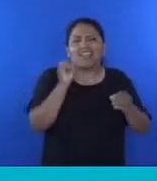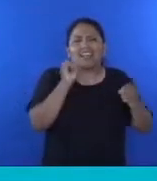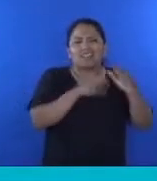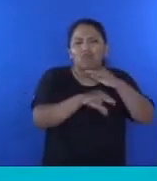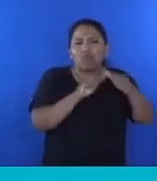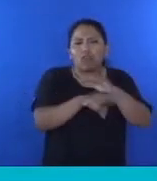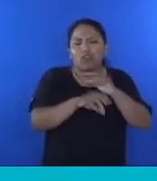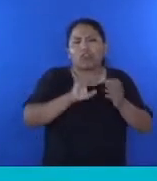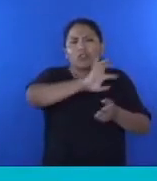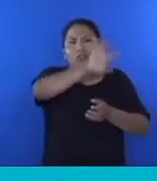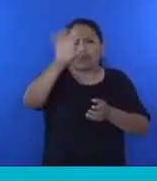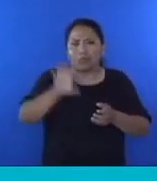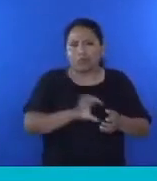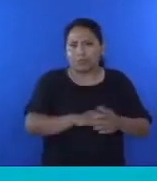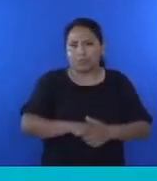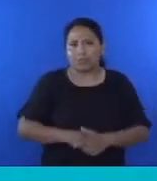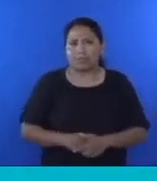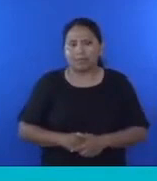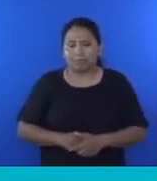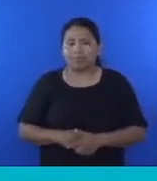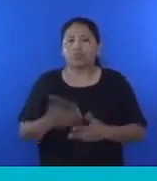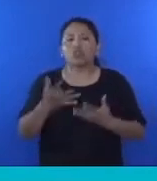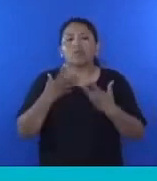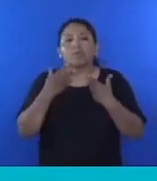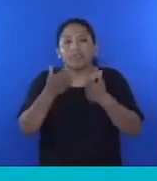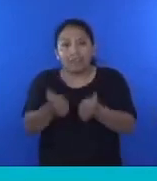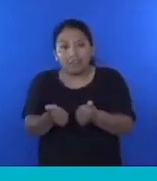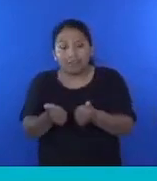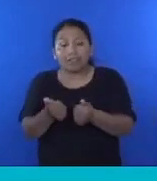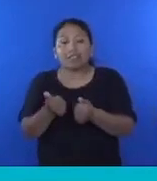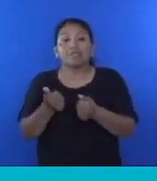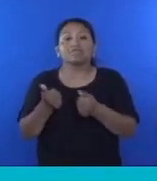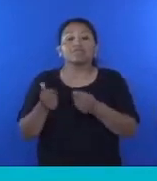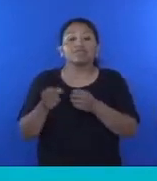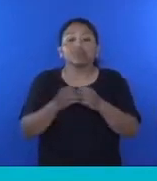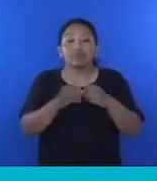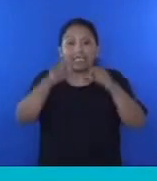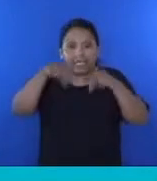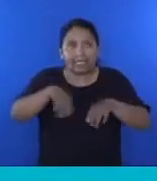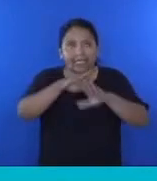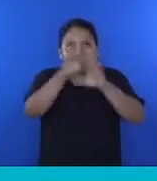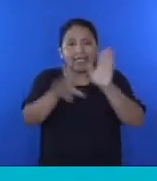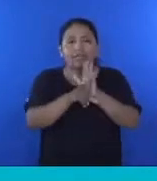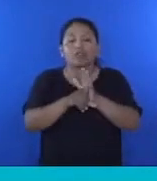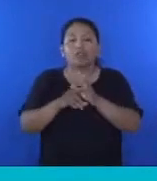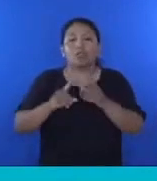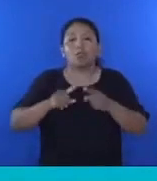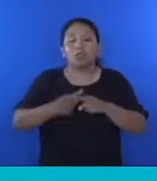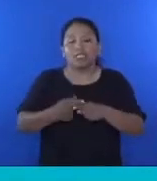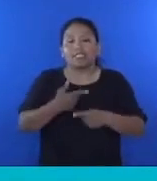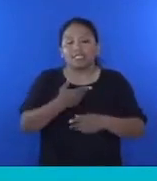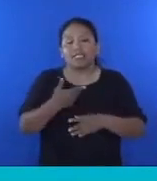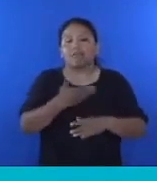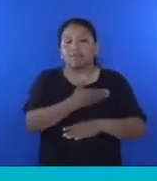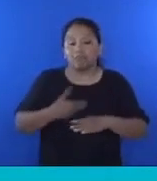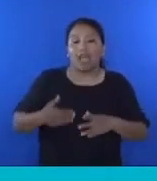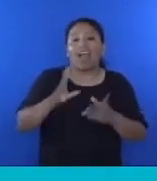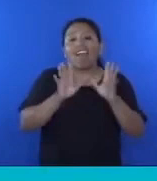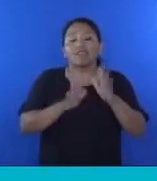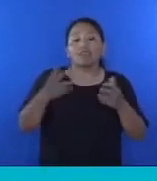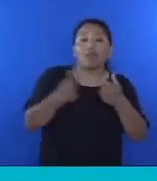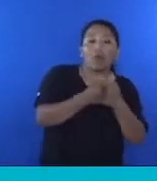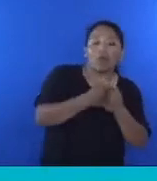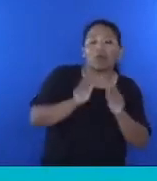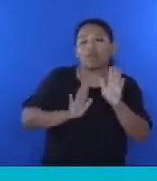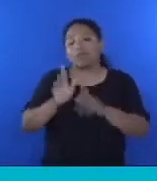provincias. Vamos a defender la discusión en esta legislatura de política de Estado, donde a veces nos ponemos de acuerdo y a veces